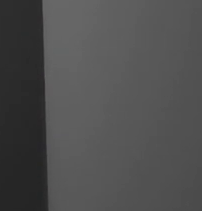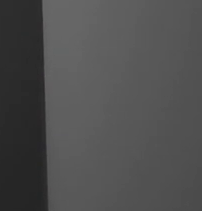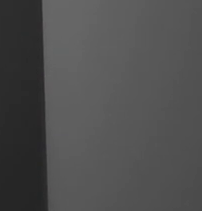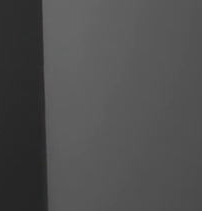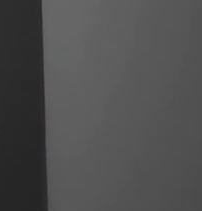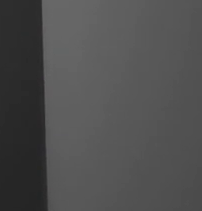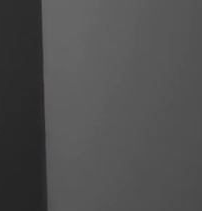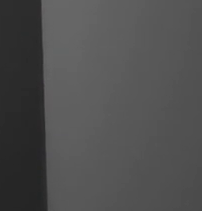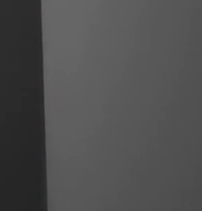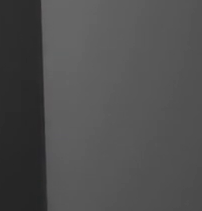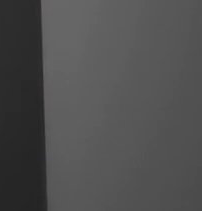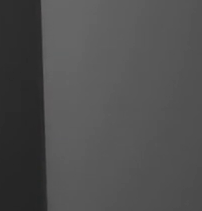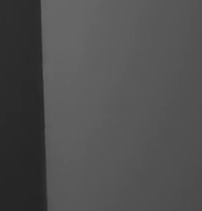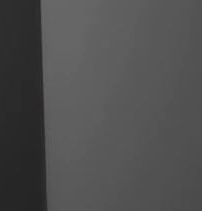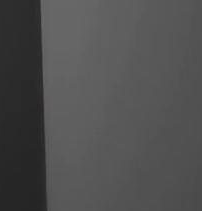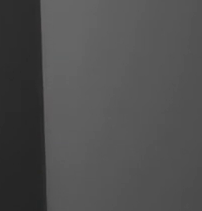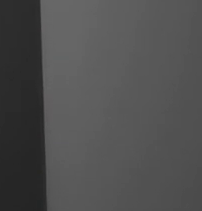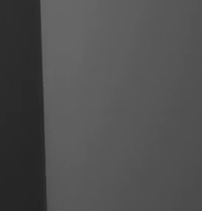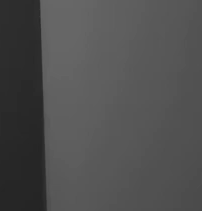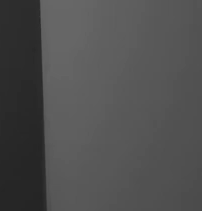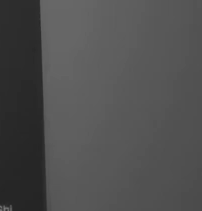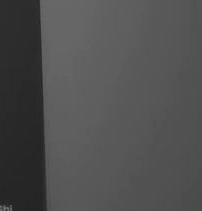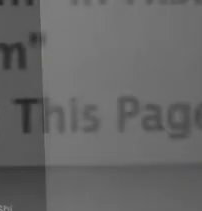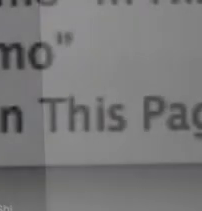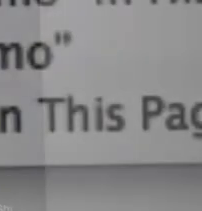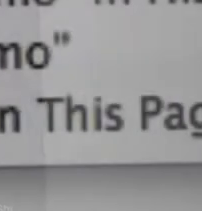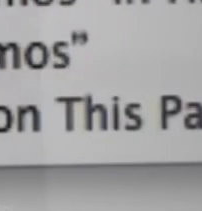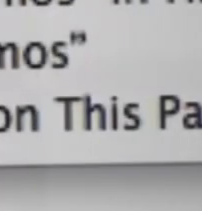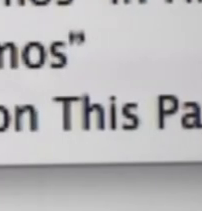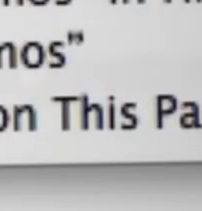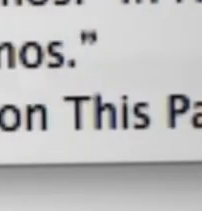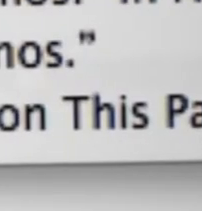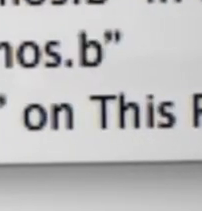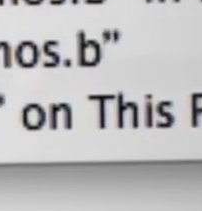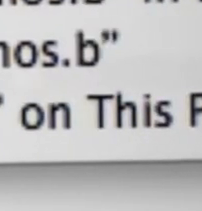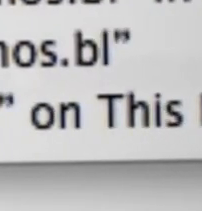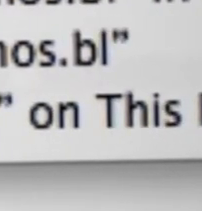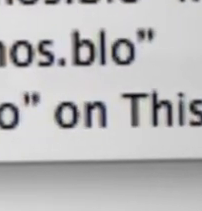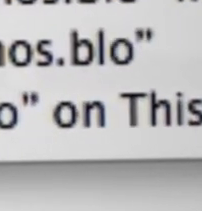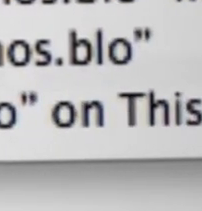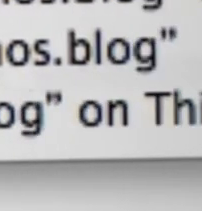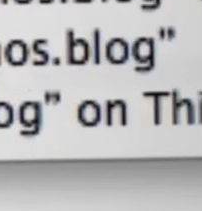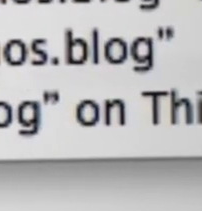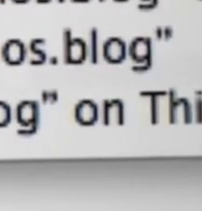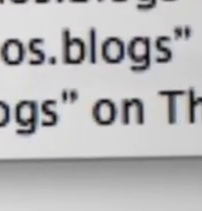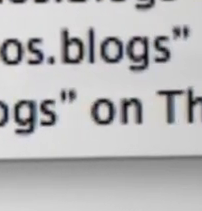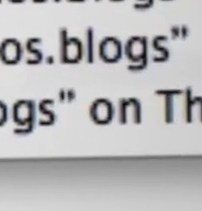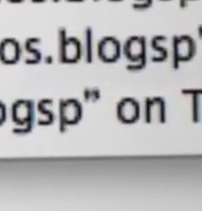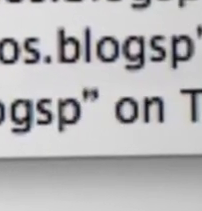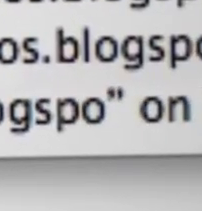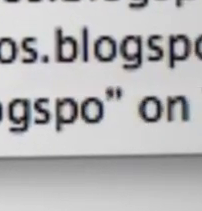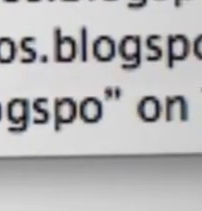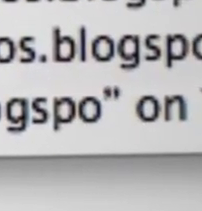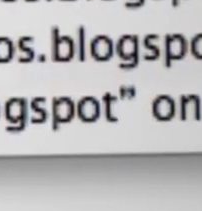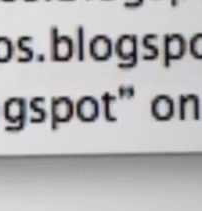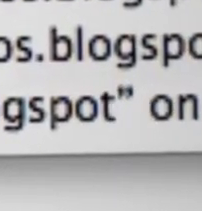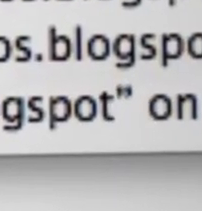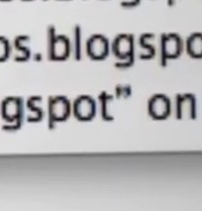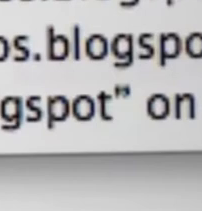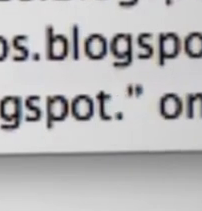los 4 encuentros anteriores, reportajes, entrevistas de todo este proceso en la dirección